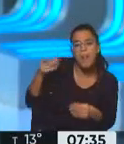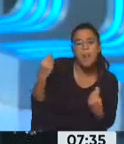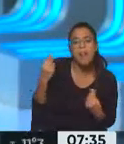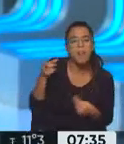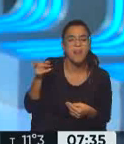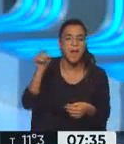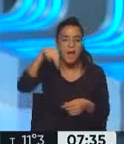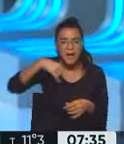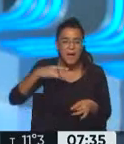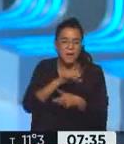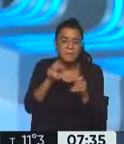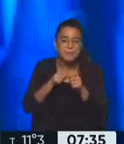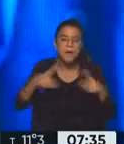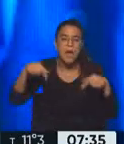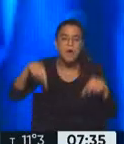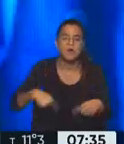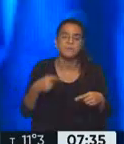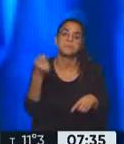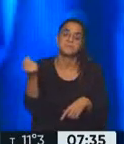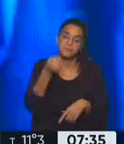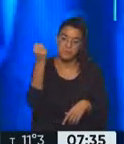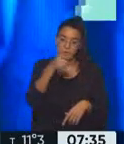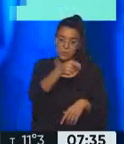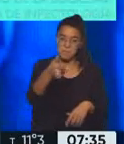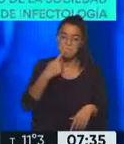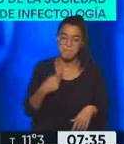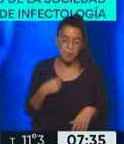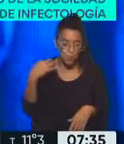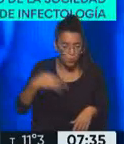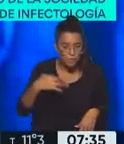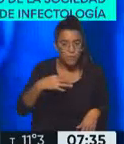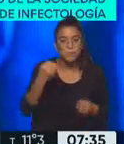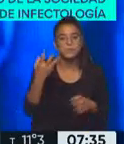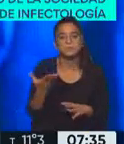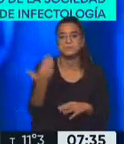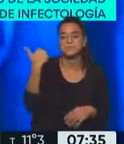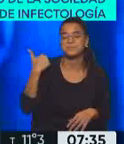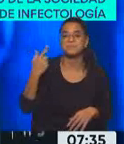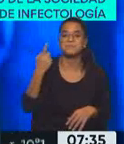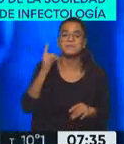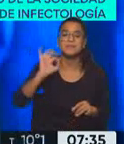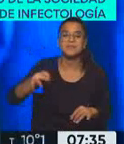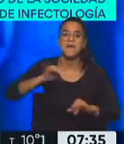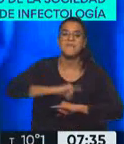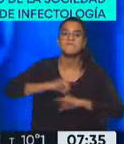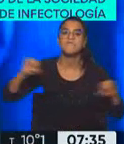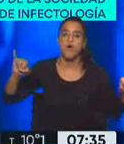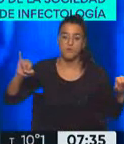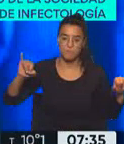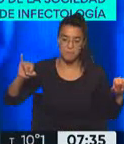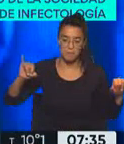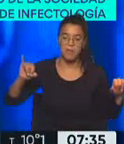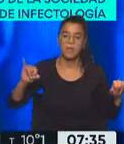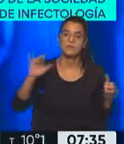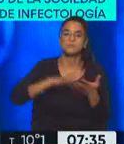producen en argentina y en el mundo sí es muy importante tu pregunta silvia porque justamente ayer se conoció el informe de